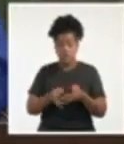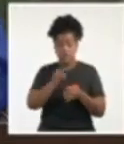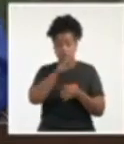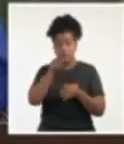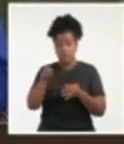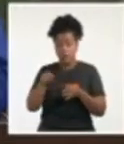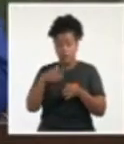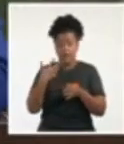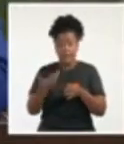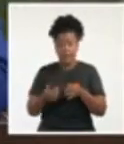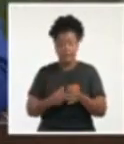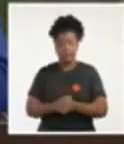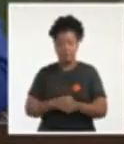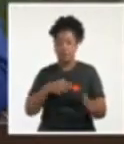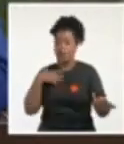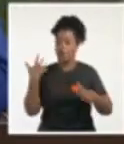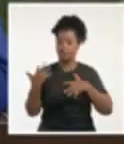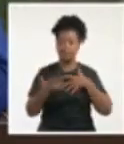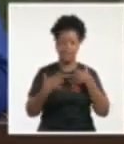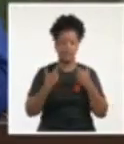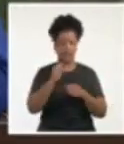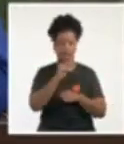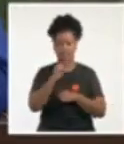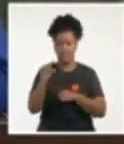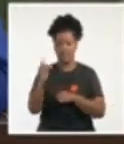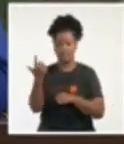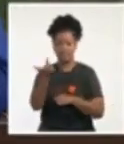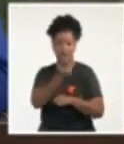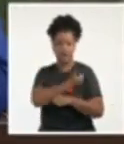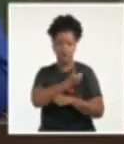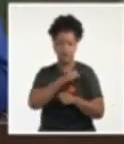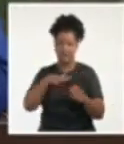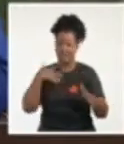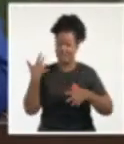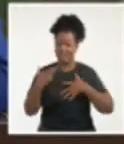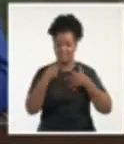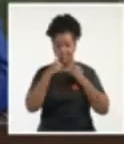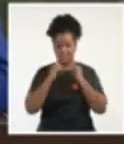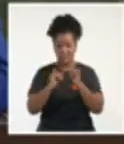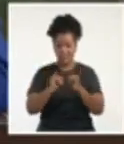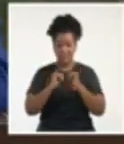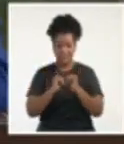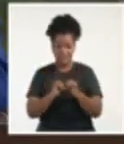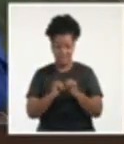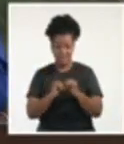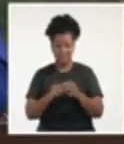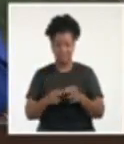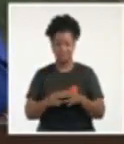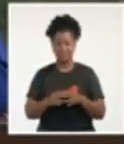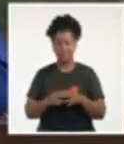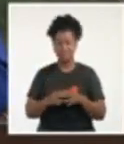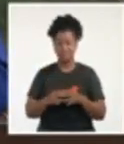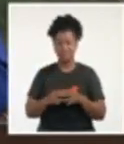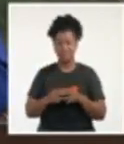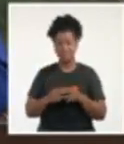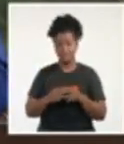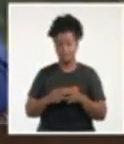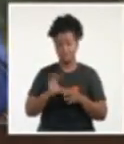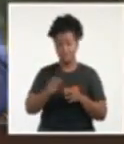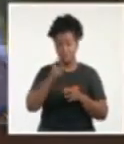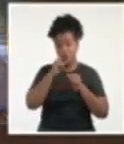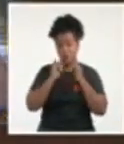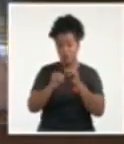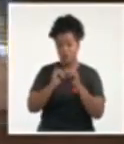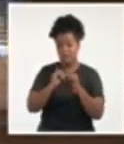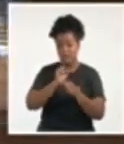recibieron, nuestros pueblos, nuestros ciudadanos recibieron las noticias que hemos tenido con relación al éxito de